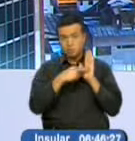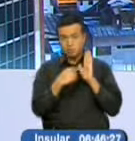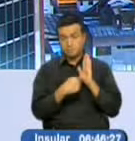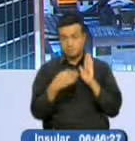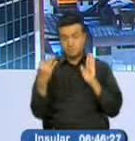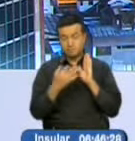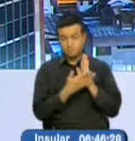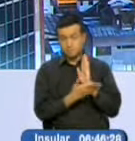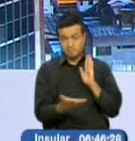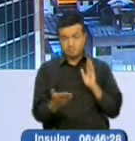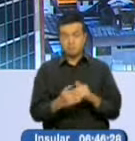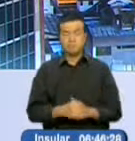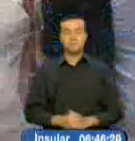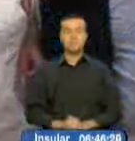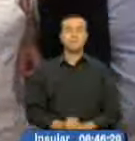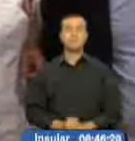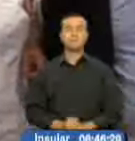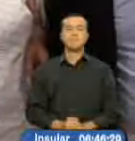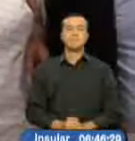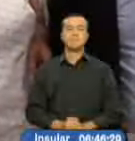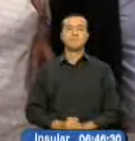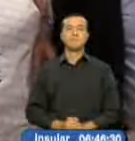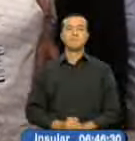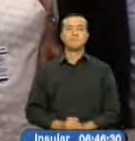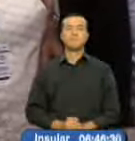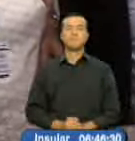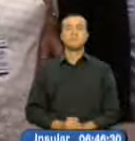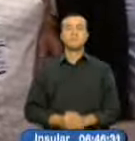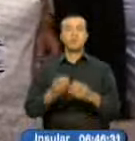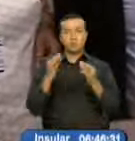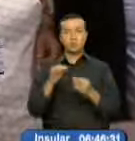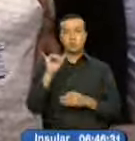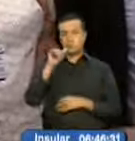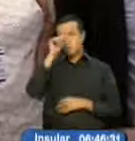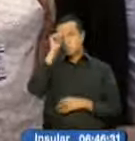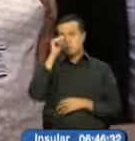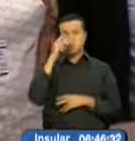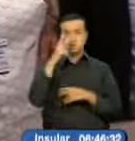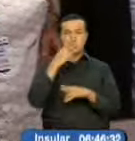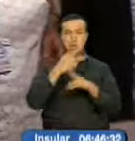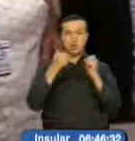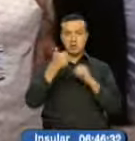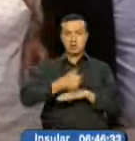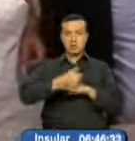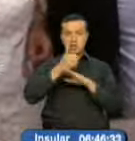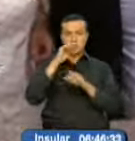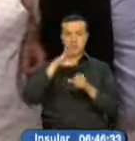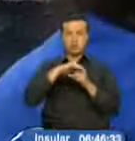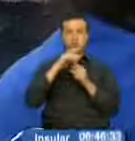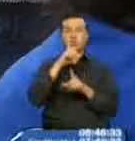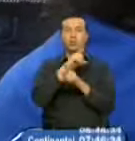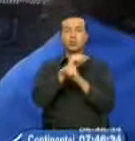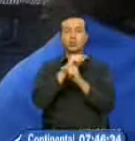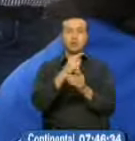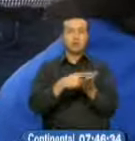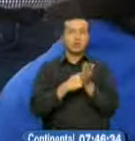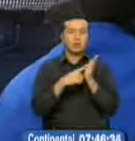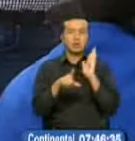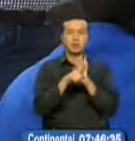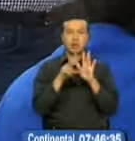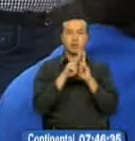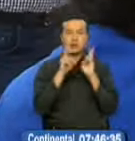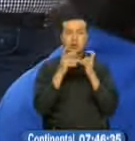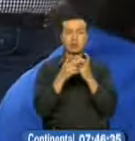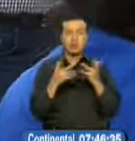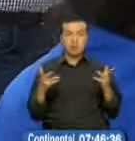en ella se dispone. Fue durante este fin de semana cuando dos ex autoridades electorales debatieron en Twitter sobre la legalidad de los